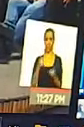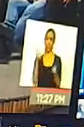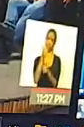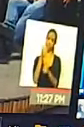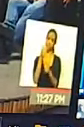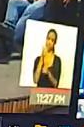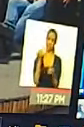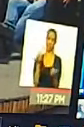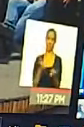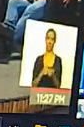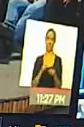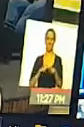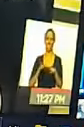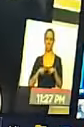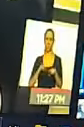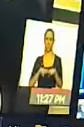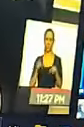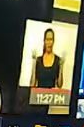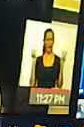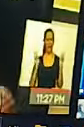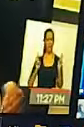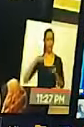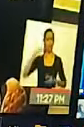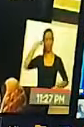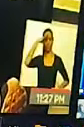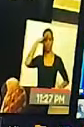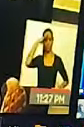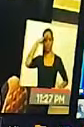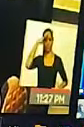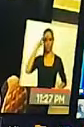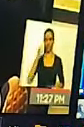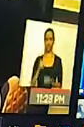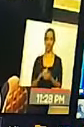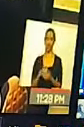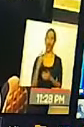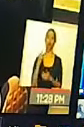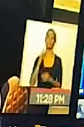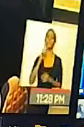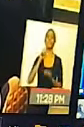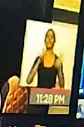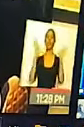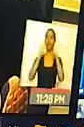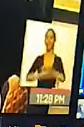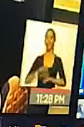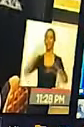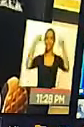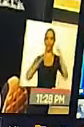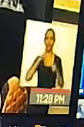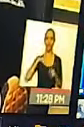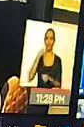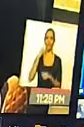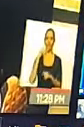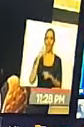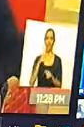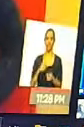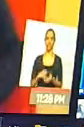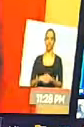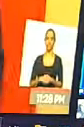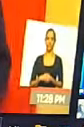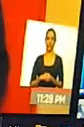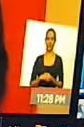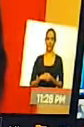Entonces, un sugar boy. Qué cosa extraña, Dios mío. Sugar children. 11:27 de la noche. Chávez, el nuestro en ZK. Ahora te le salió la foto a